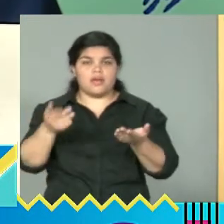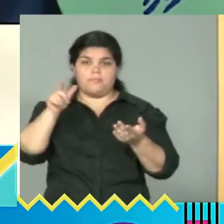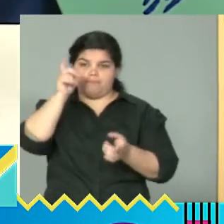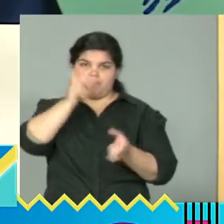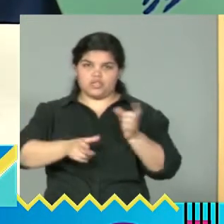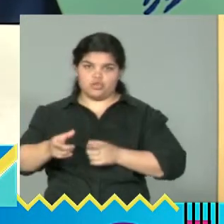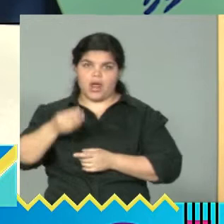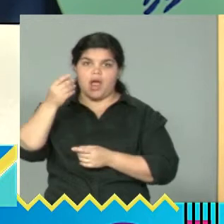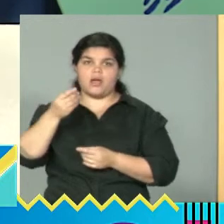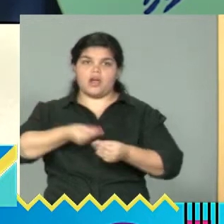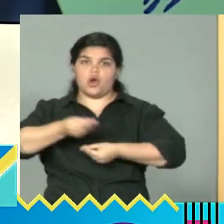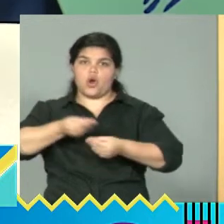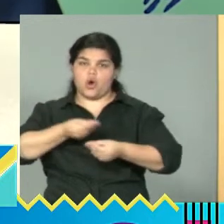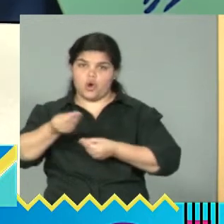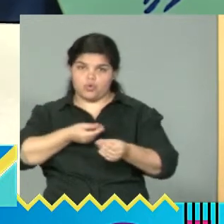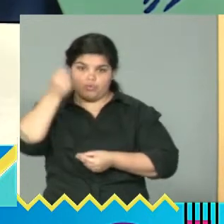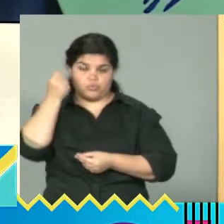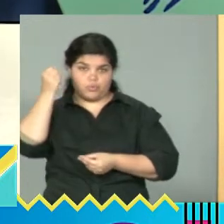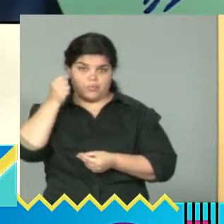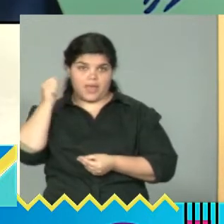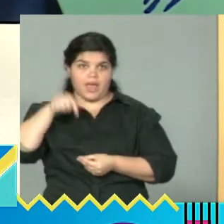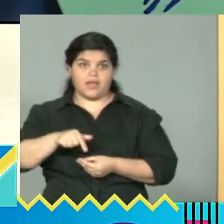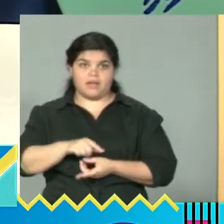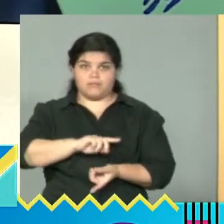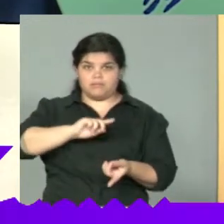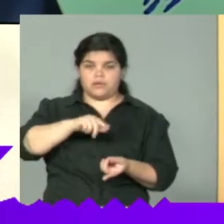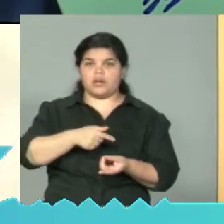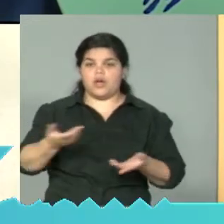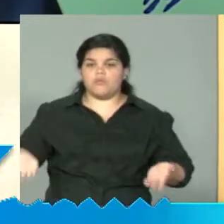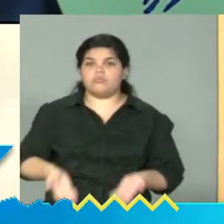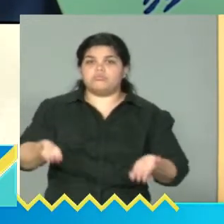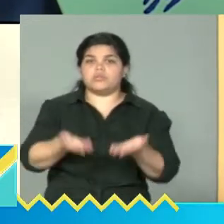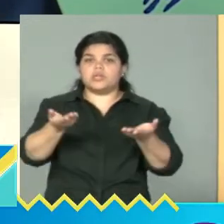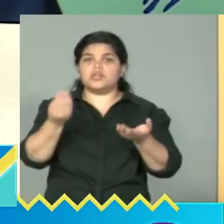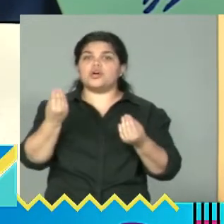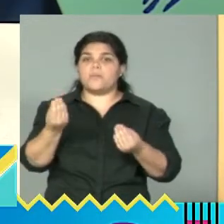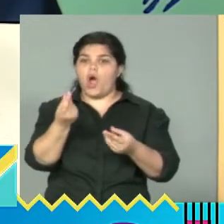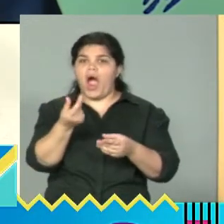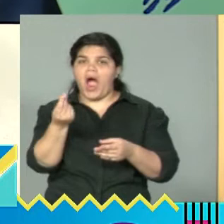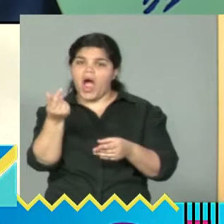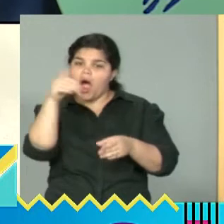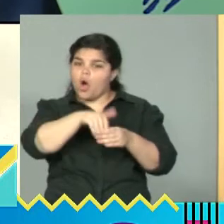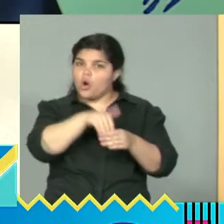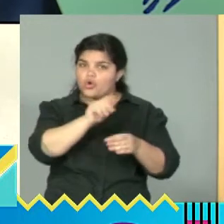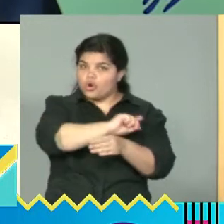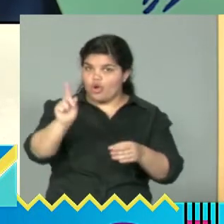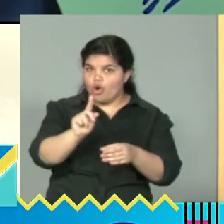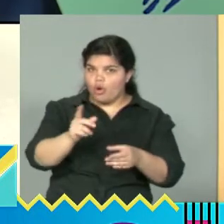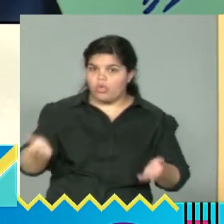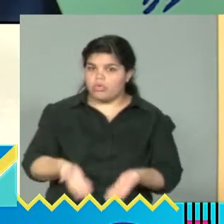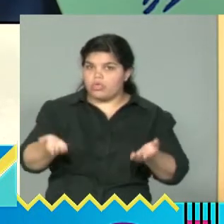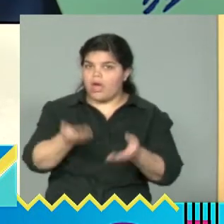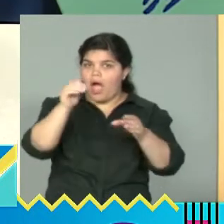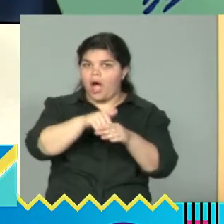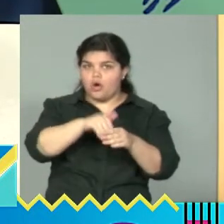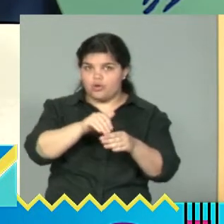de mercado, esto es, del capitalismo, va a promover el consumo. Promueven el ahorro. Por eso existe esa confusión. Promueven